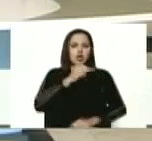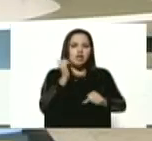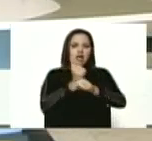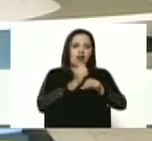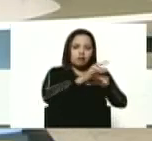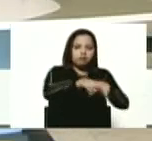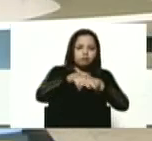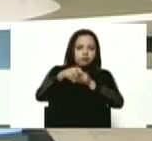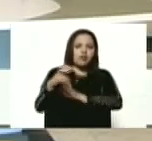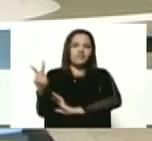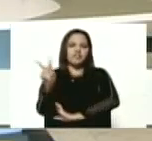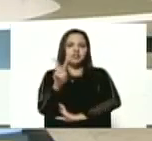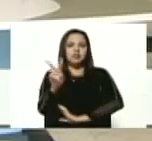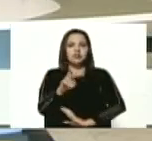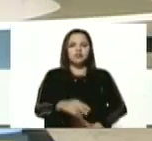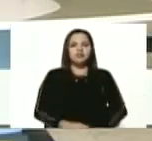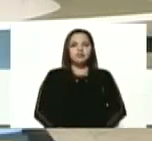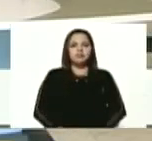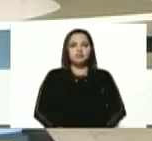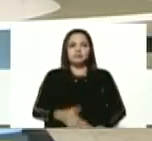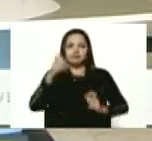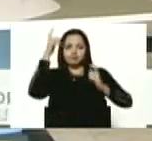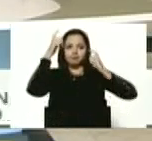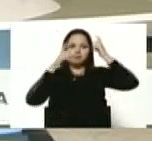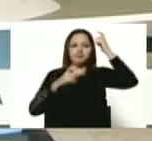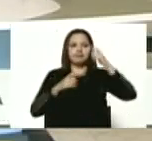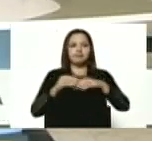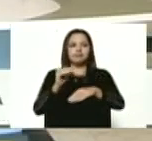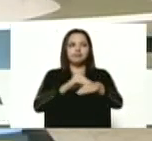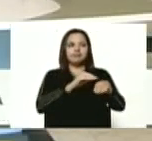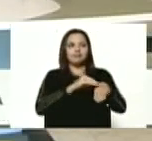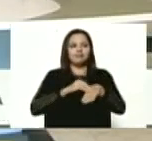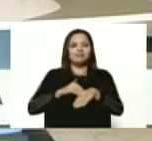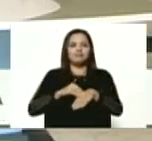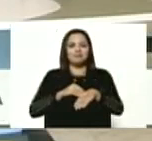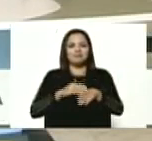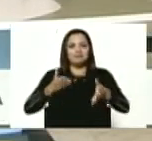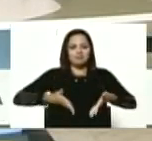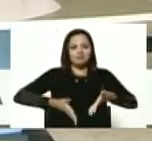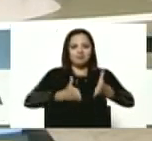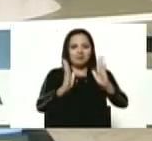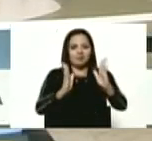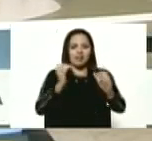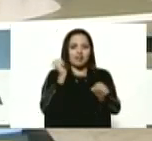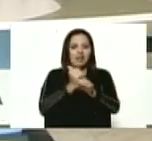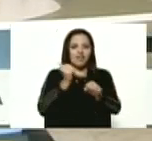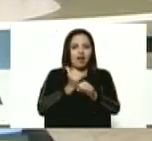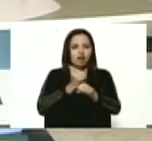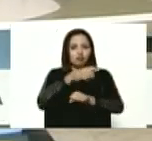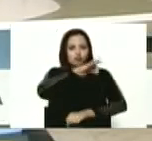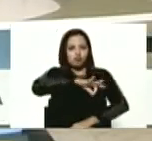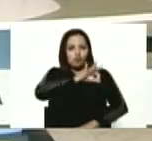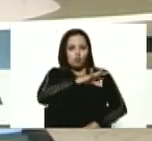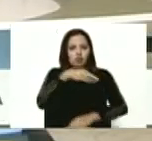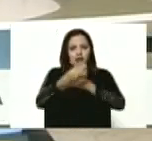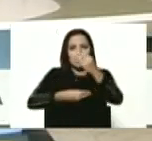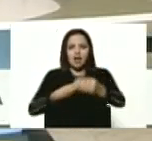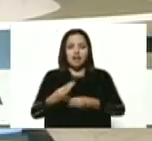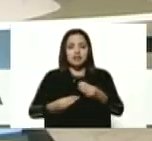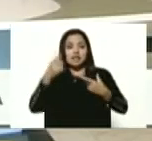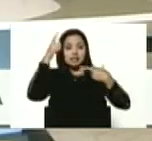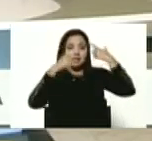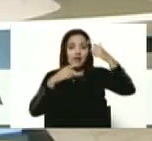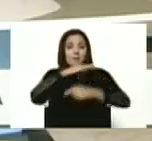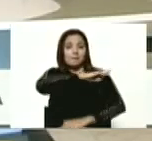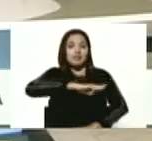AgroVenezuela. Chávez nos marcó el camino hacia el socialismo productivo. Y Chávez lanzó la gran misión